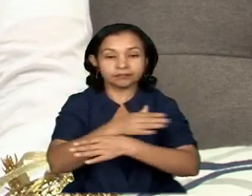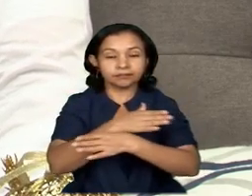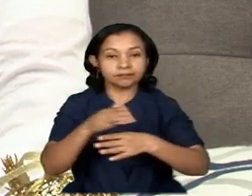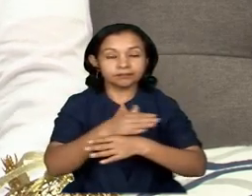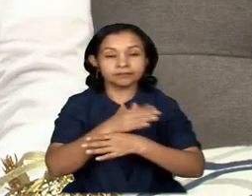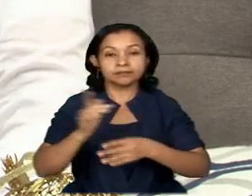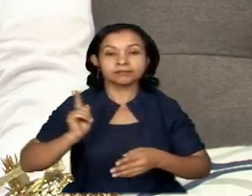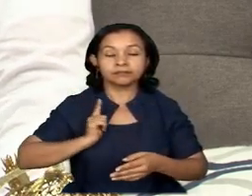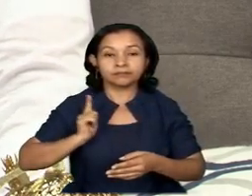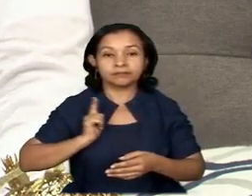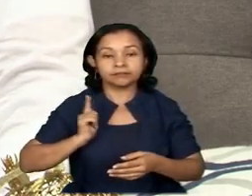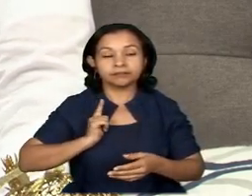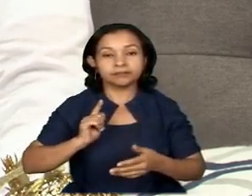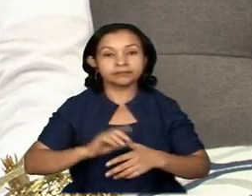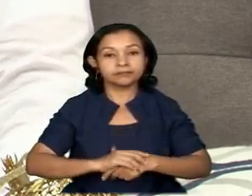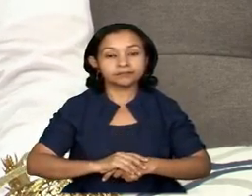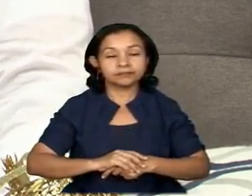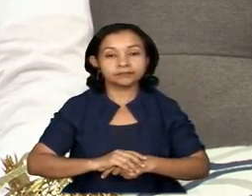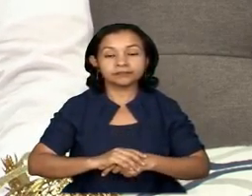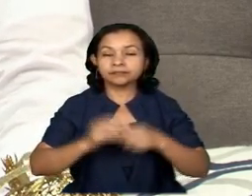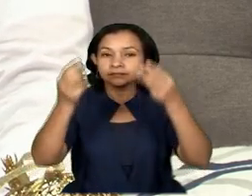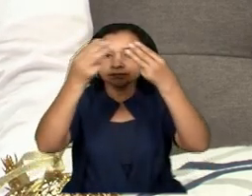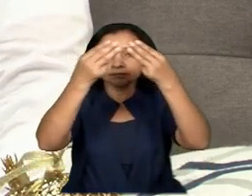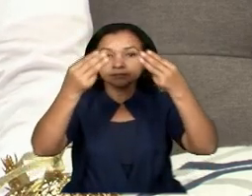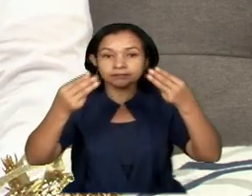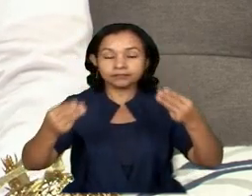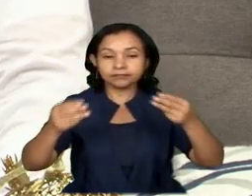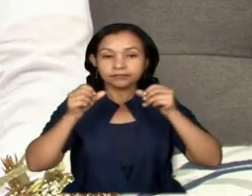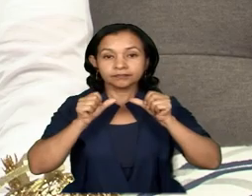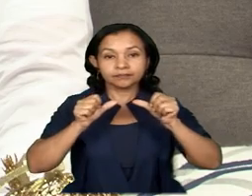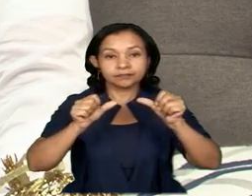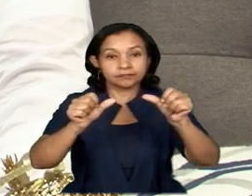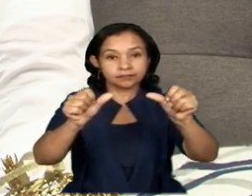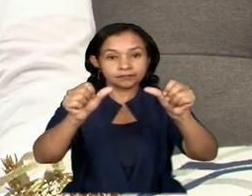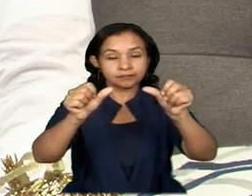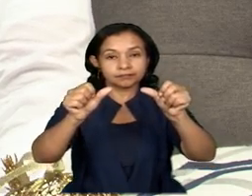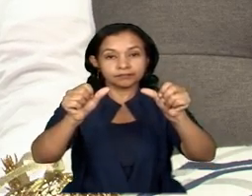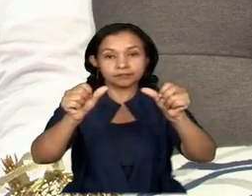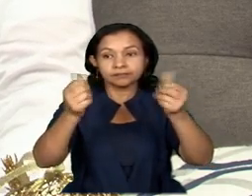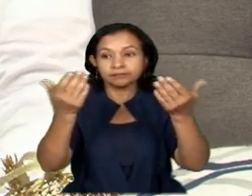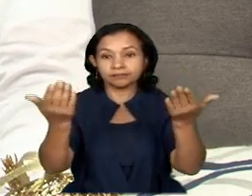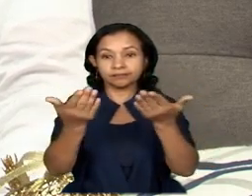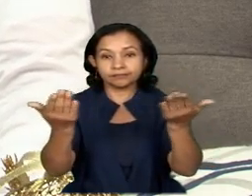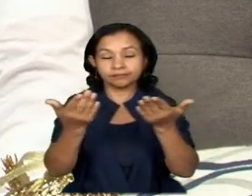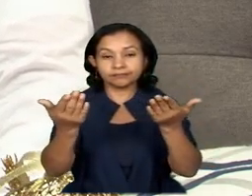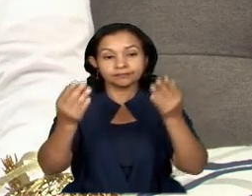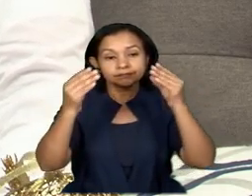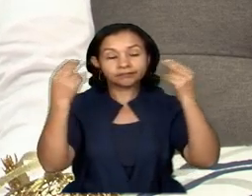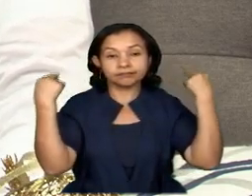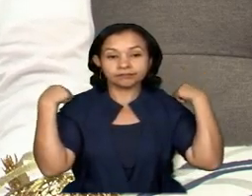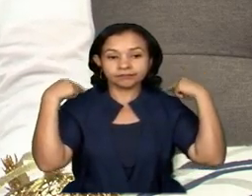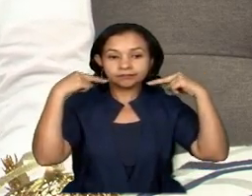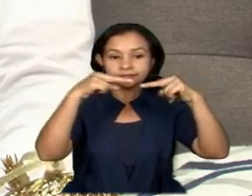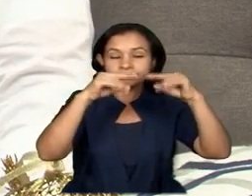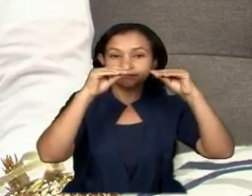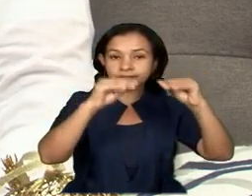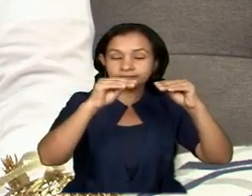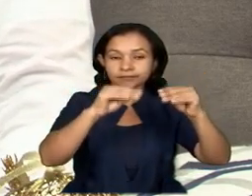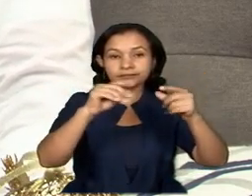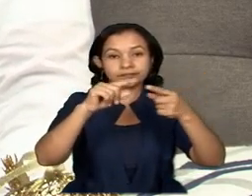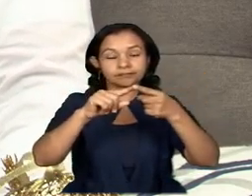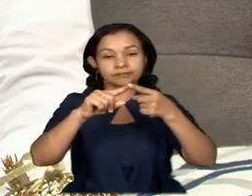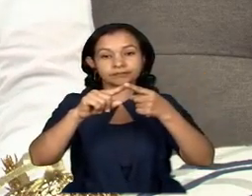Está los recursos para seguir avanzando en la formación de docentes, para seguir